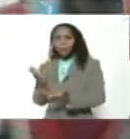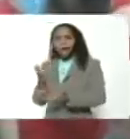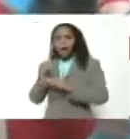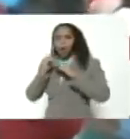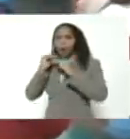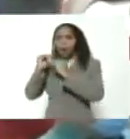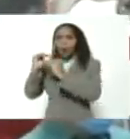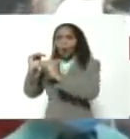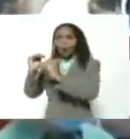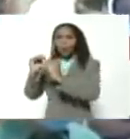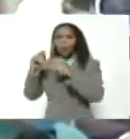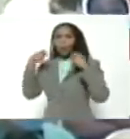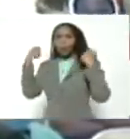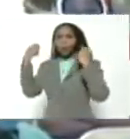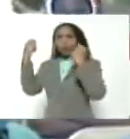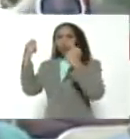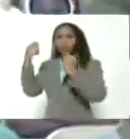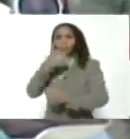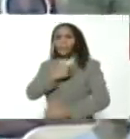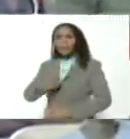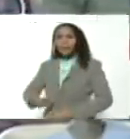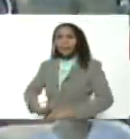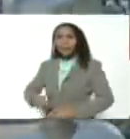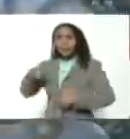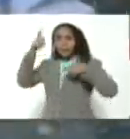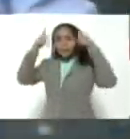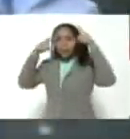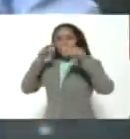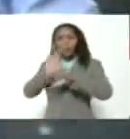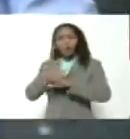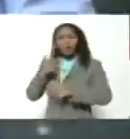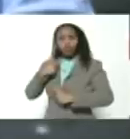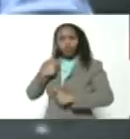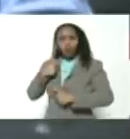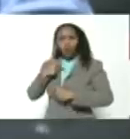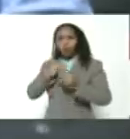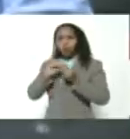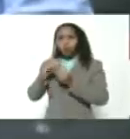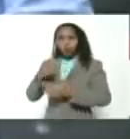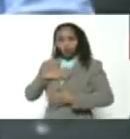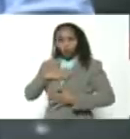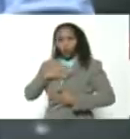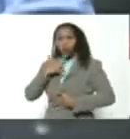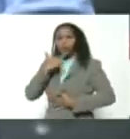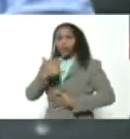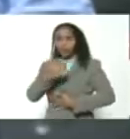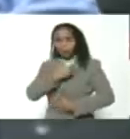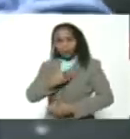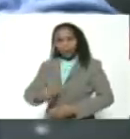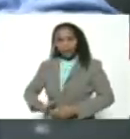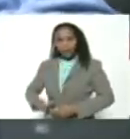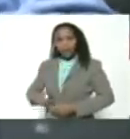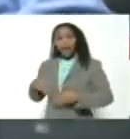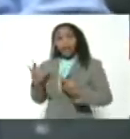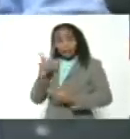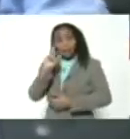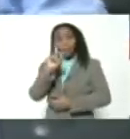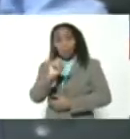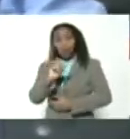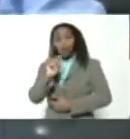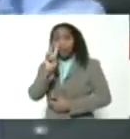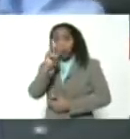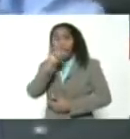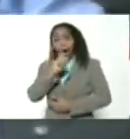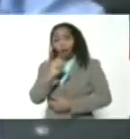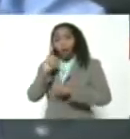llano en la campaña del presidente Chávez. Porque yo, modestia aparte, le puedo decir, presidente, que también tuve 2 años